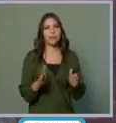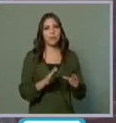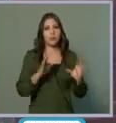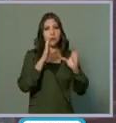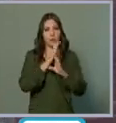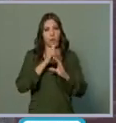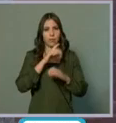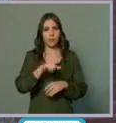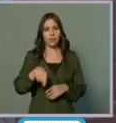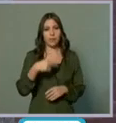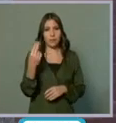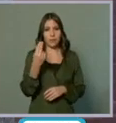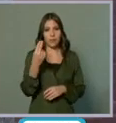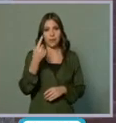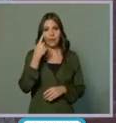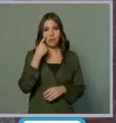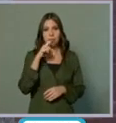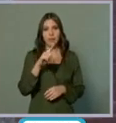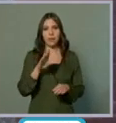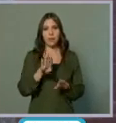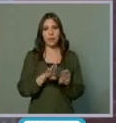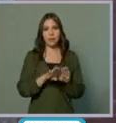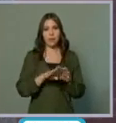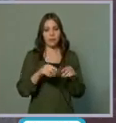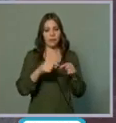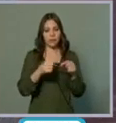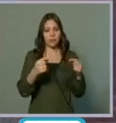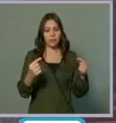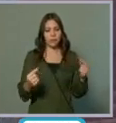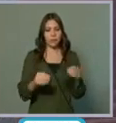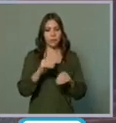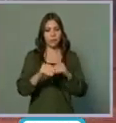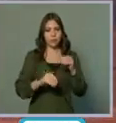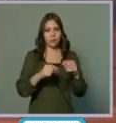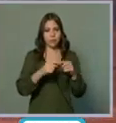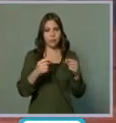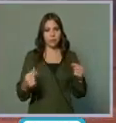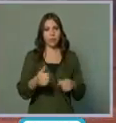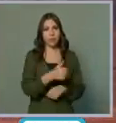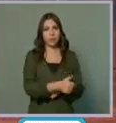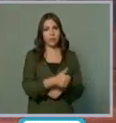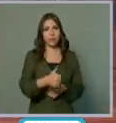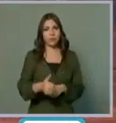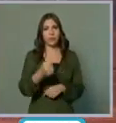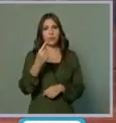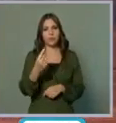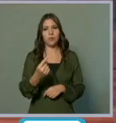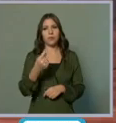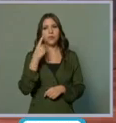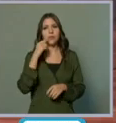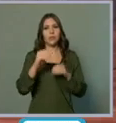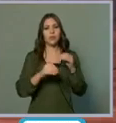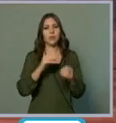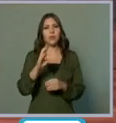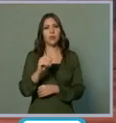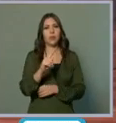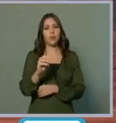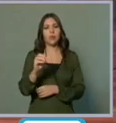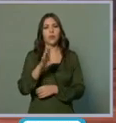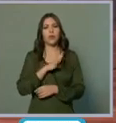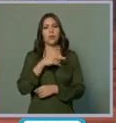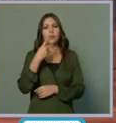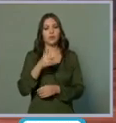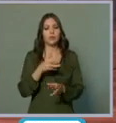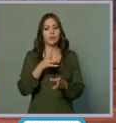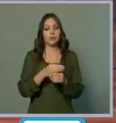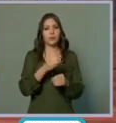que, pues ahora sí que acomodar los puentes que me platicaba. Así es, cada obra compuesta para Koto tiene su propia afinación.